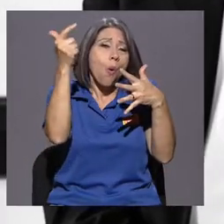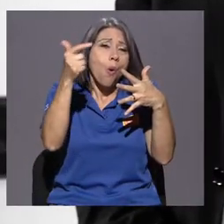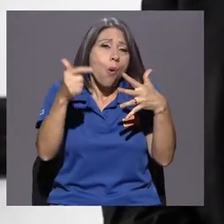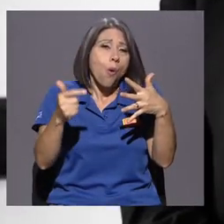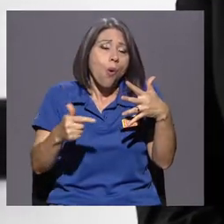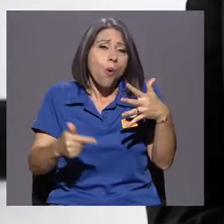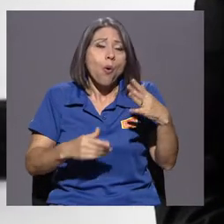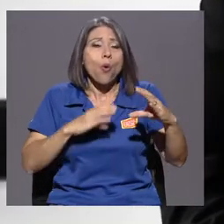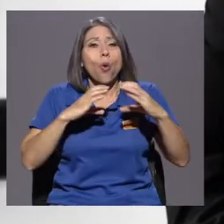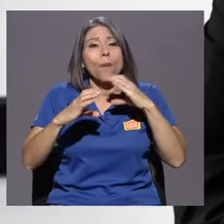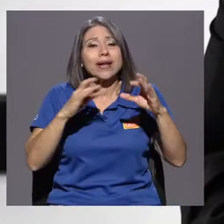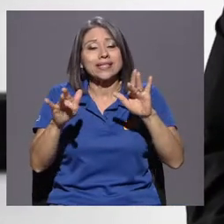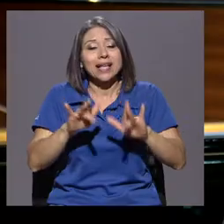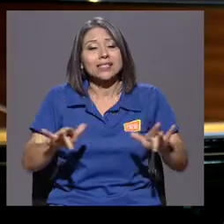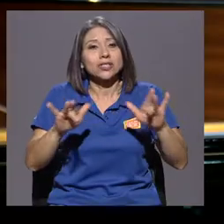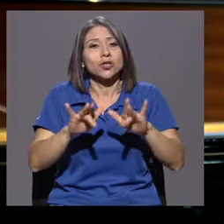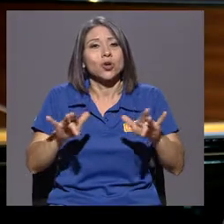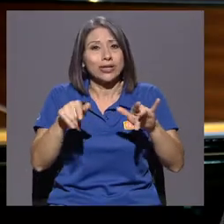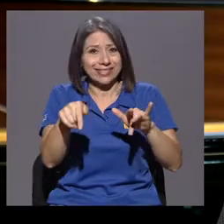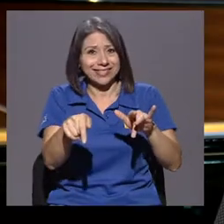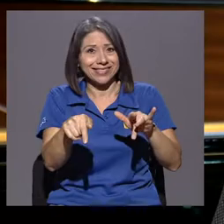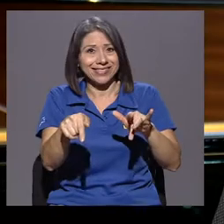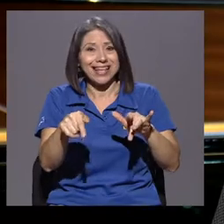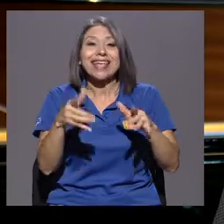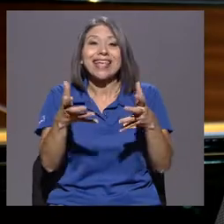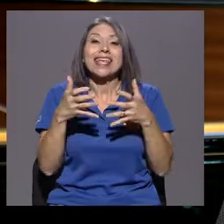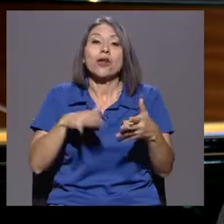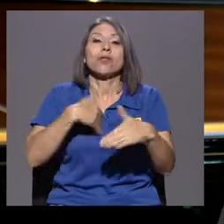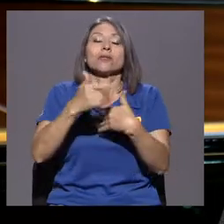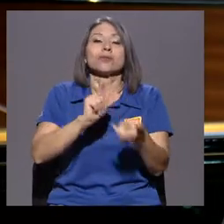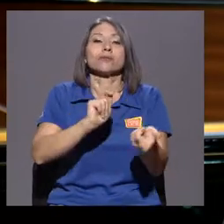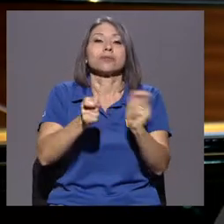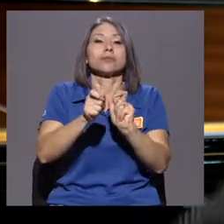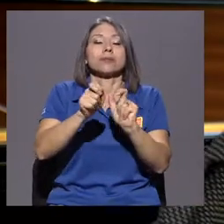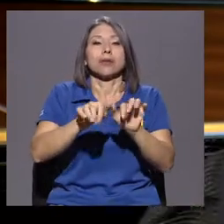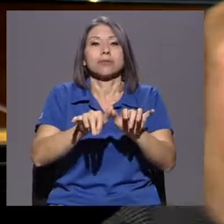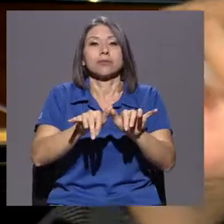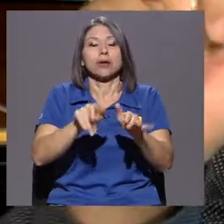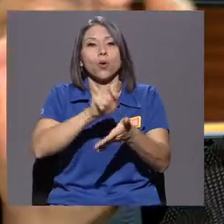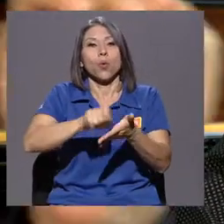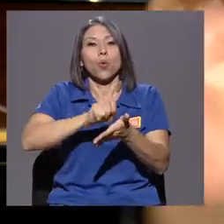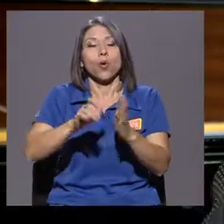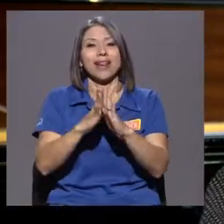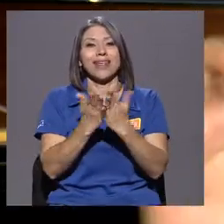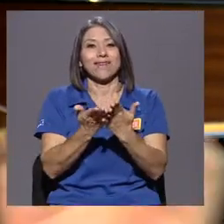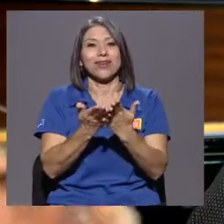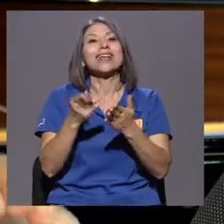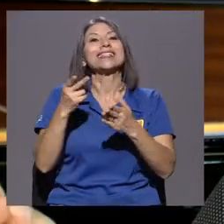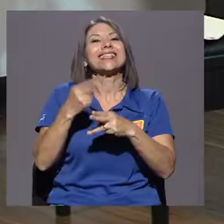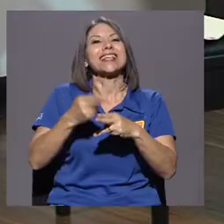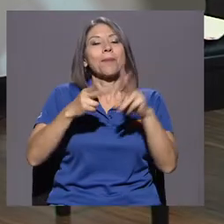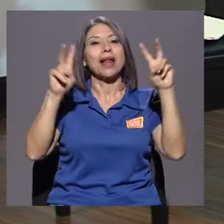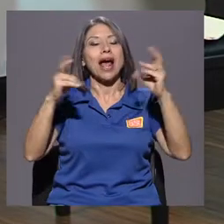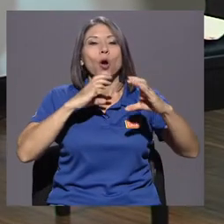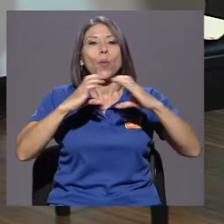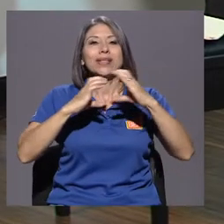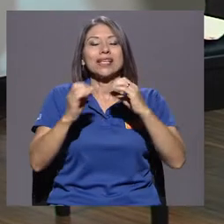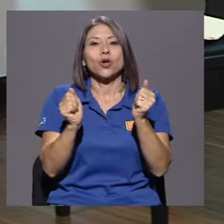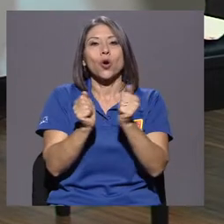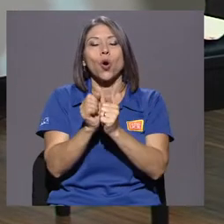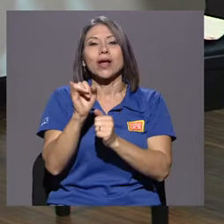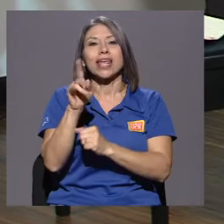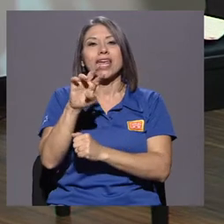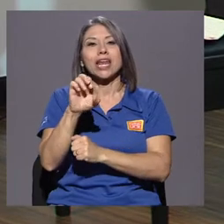conversaciones con el que quiero transformar en un libro que se llamará conversaciones con erwin hoffman las tengo